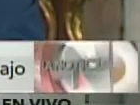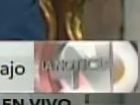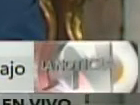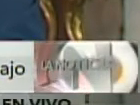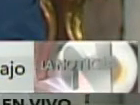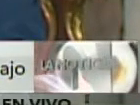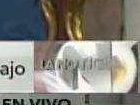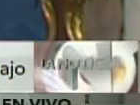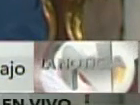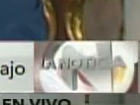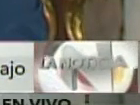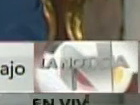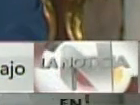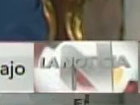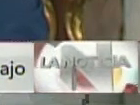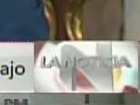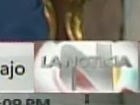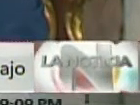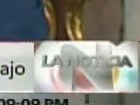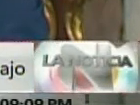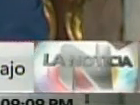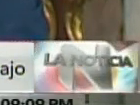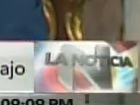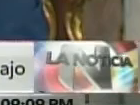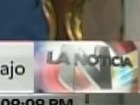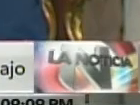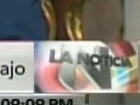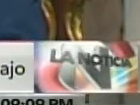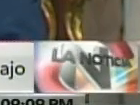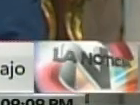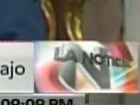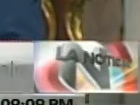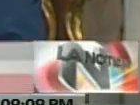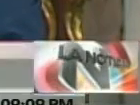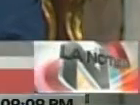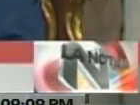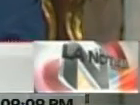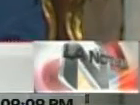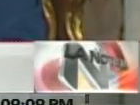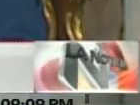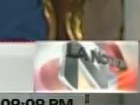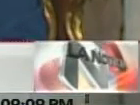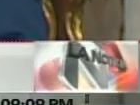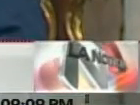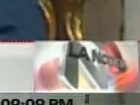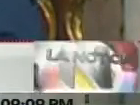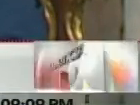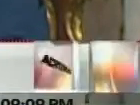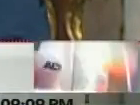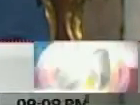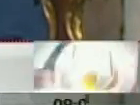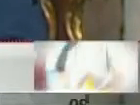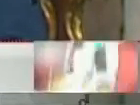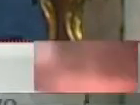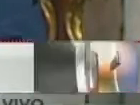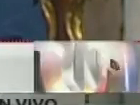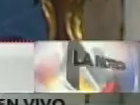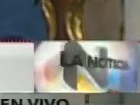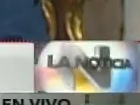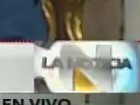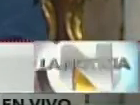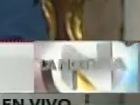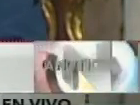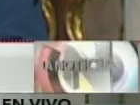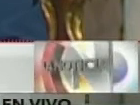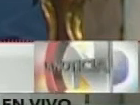joven de los liceos está incorporada. Vamos a mostrar los milagros que ya ellos han hecho, Pérez Abad. Han hecho